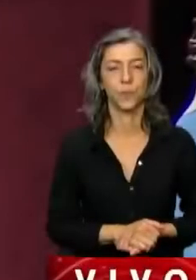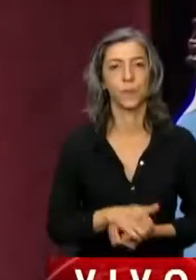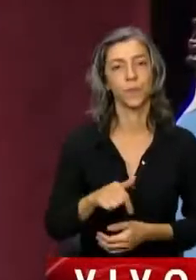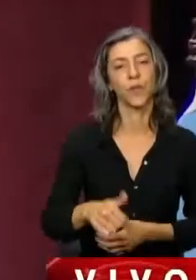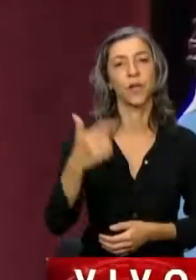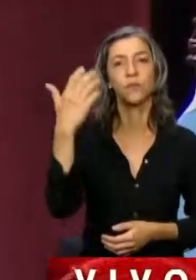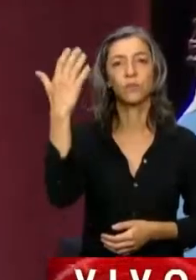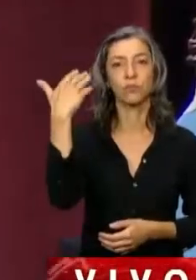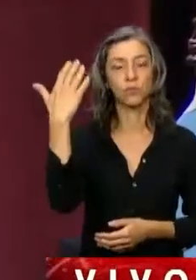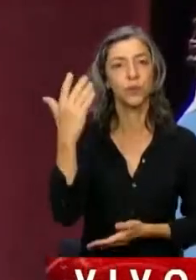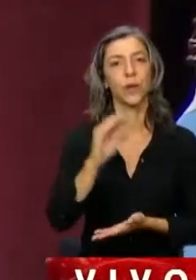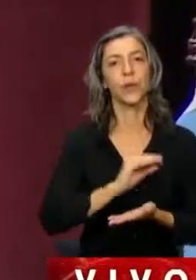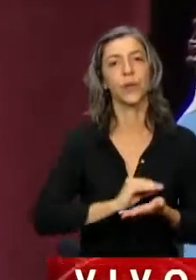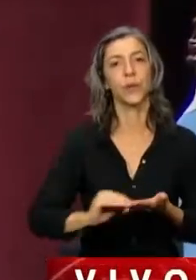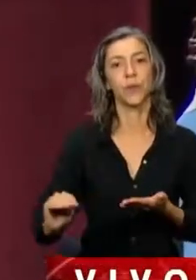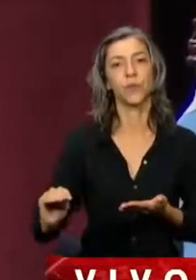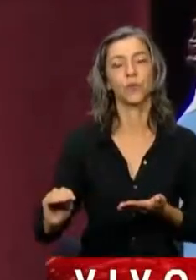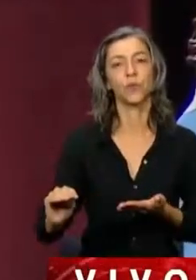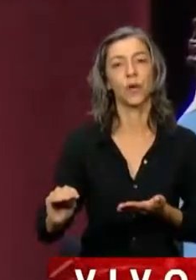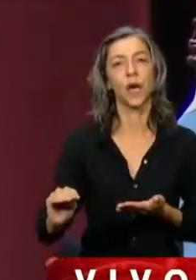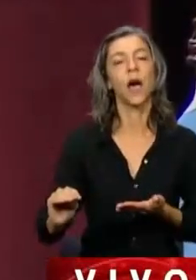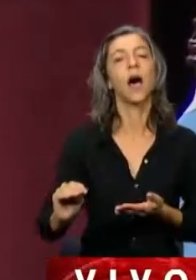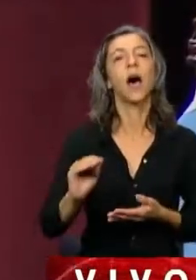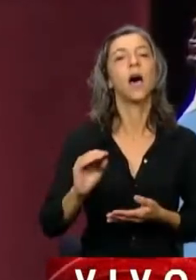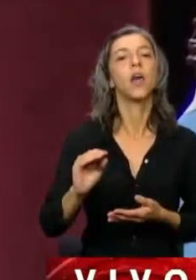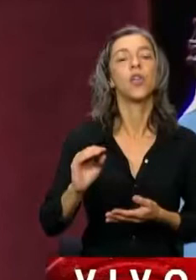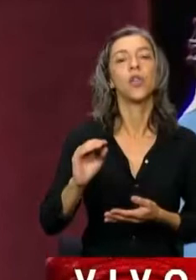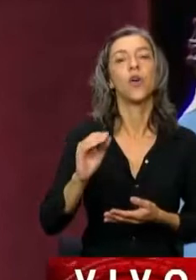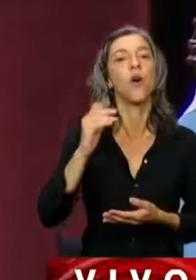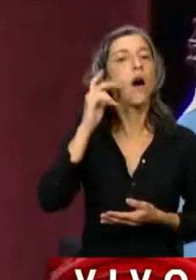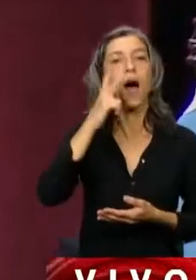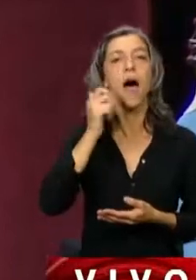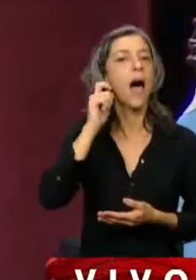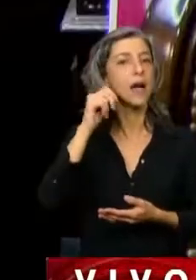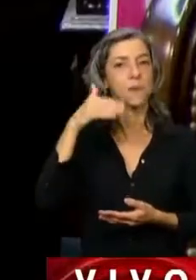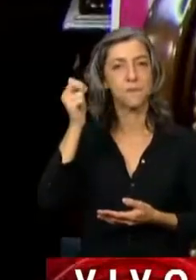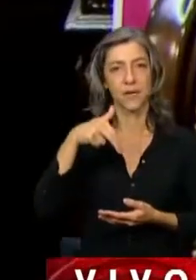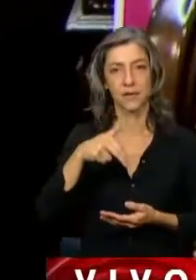Tiene la palabra el diputado Itaí Akman.